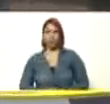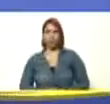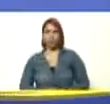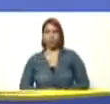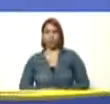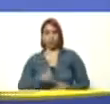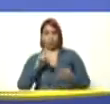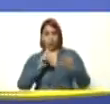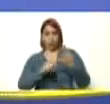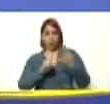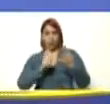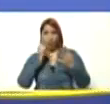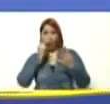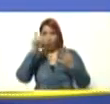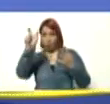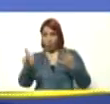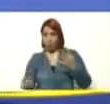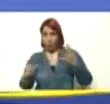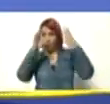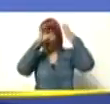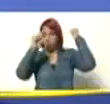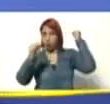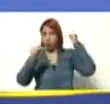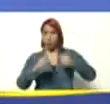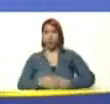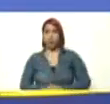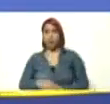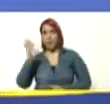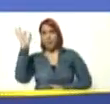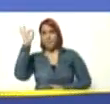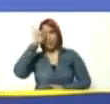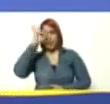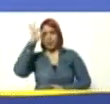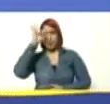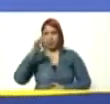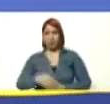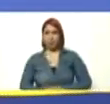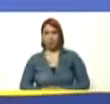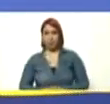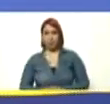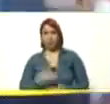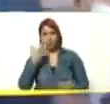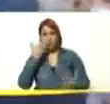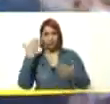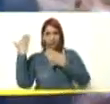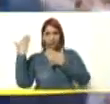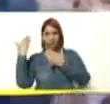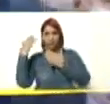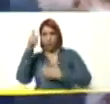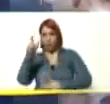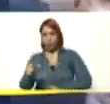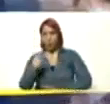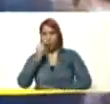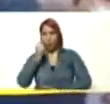El señor embajador de Palestina, Fadi Al-Saben.